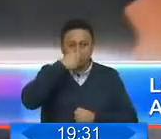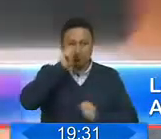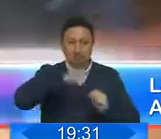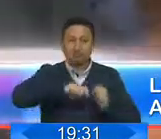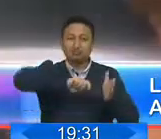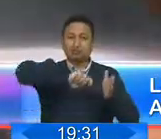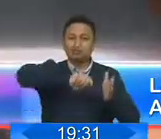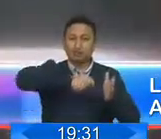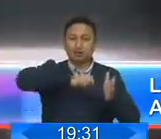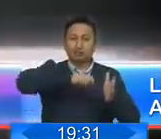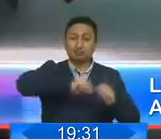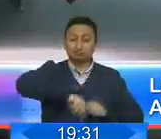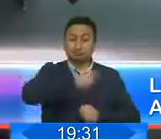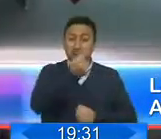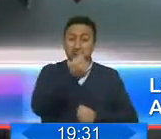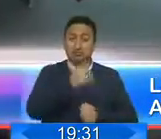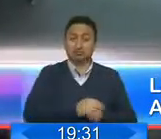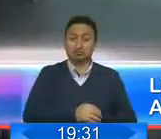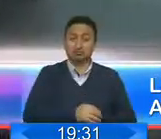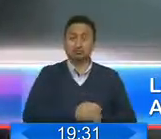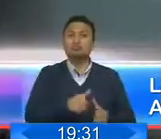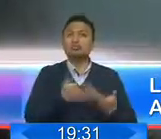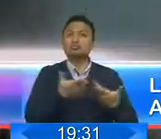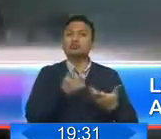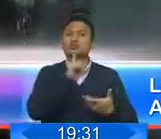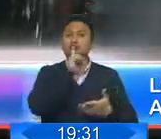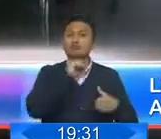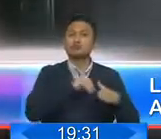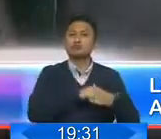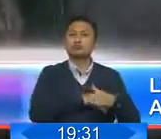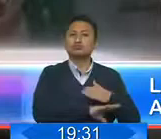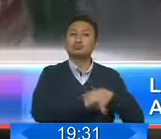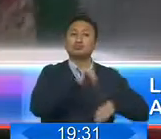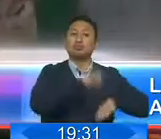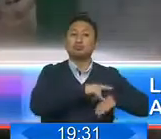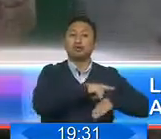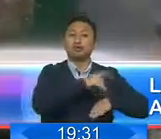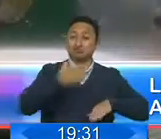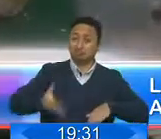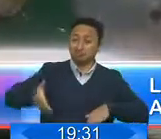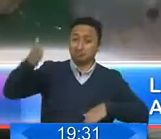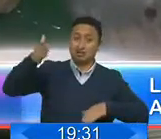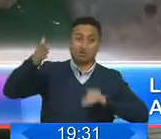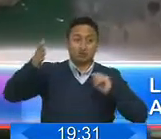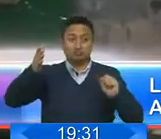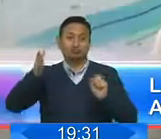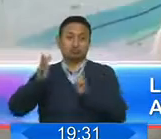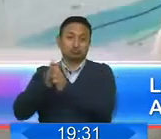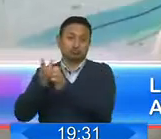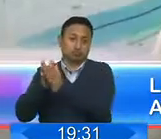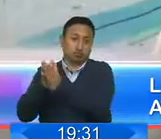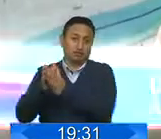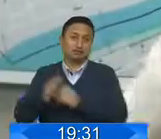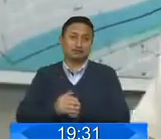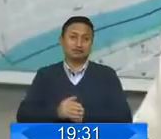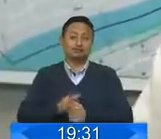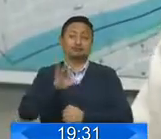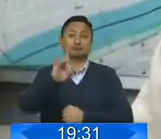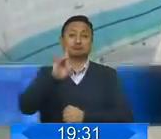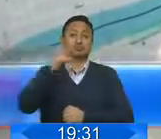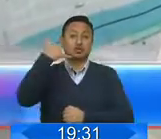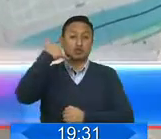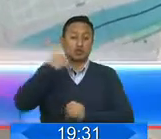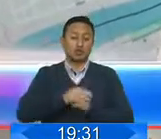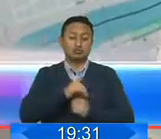destornilladores y hasta dinero. Las caletas estaban en los baños y las paredes. 8 celulares,